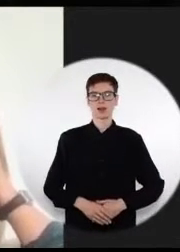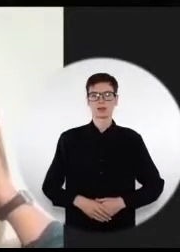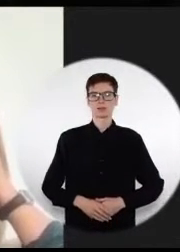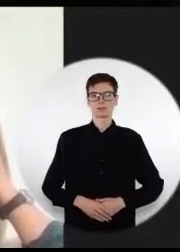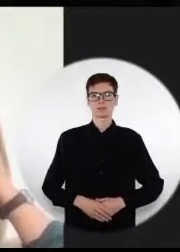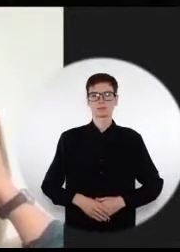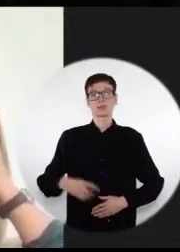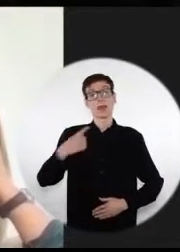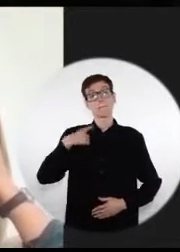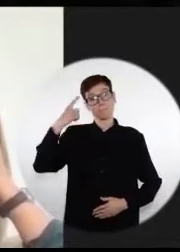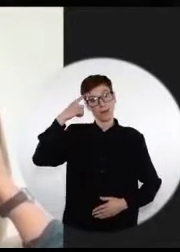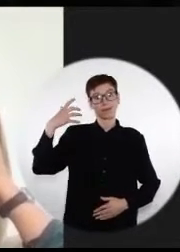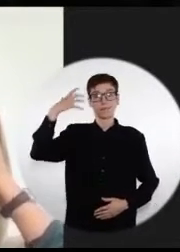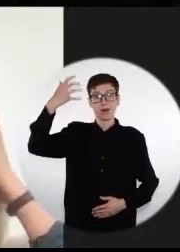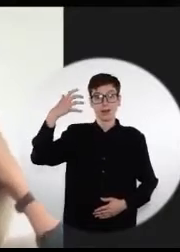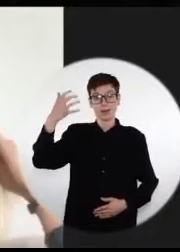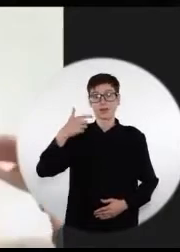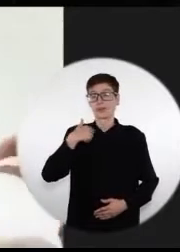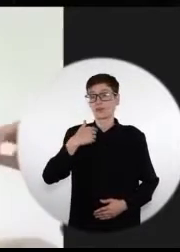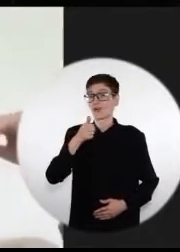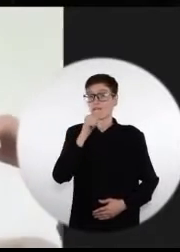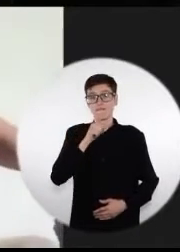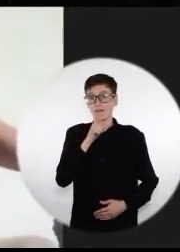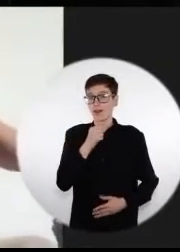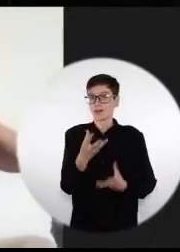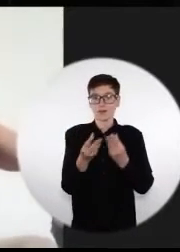audiolibros qué es lo que falta a nivel local